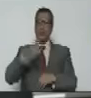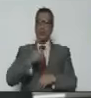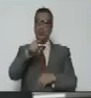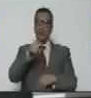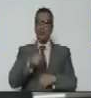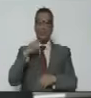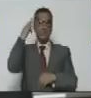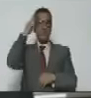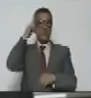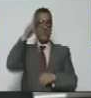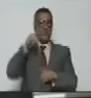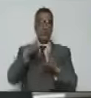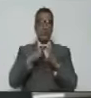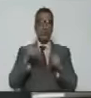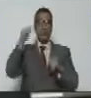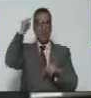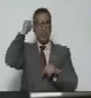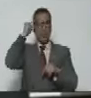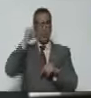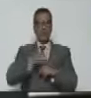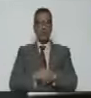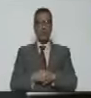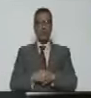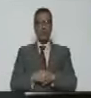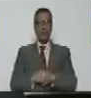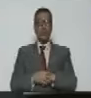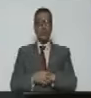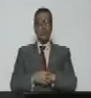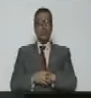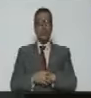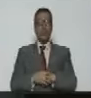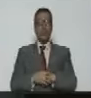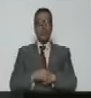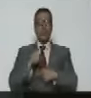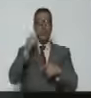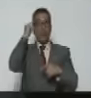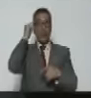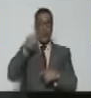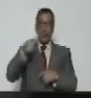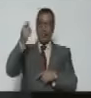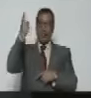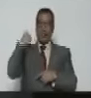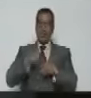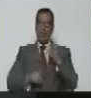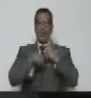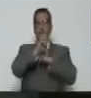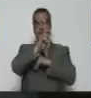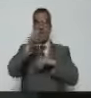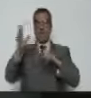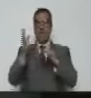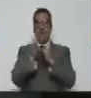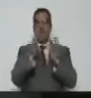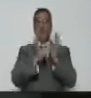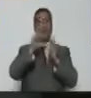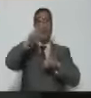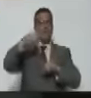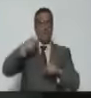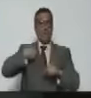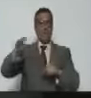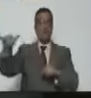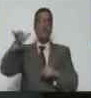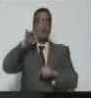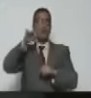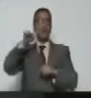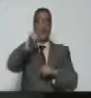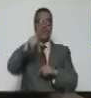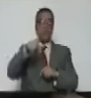como reflexionamos un día, como fue el día de ayer, el 22 de abril, también tenemos que denunciar.